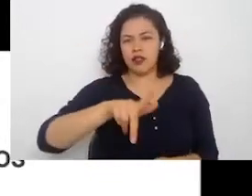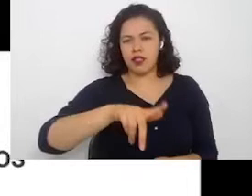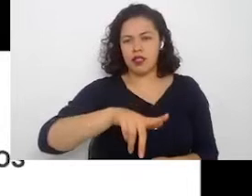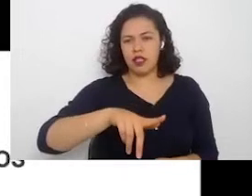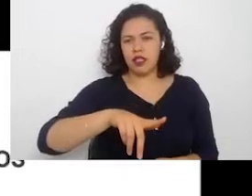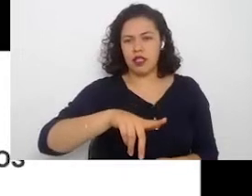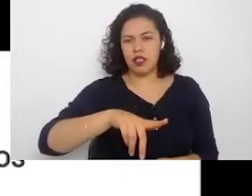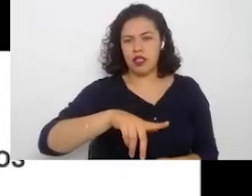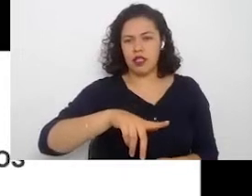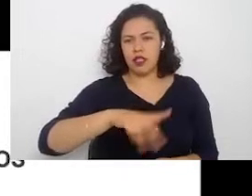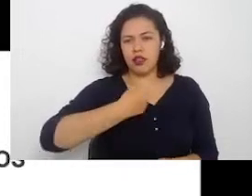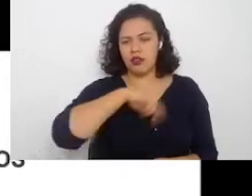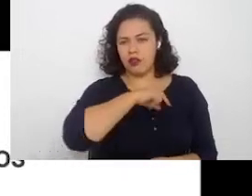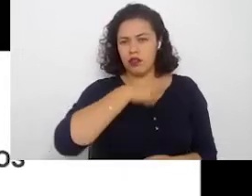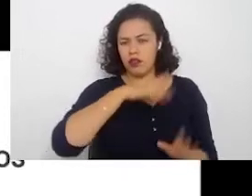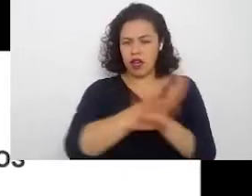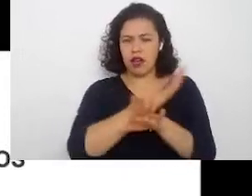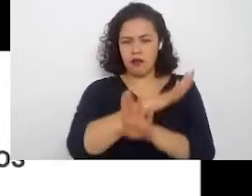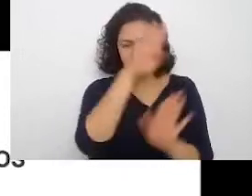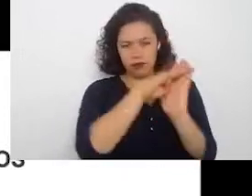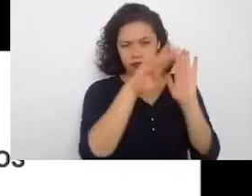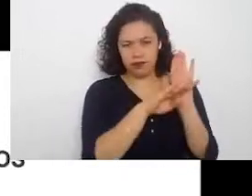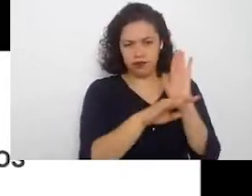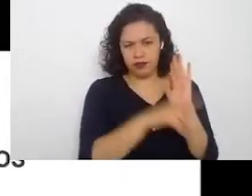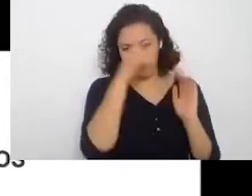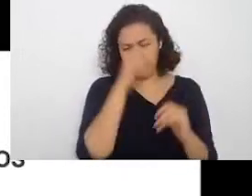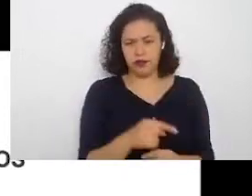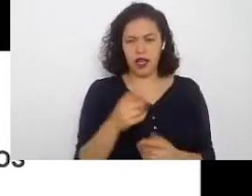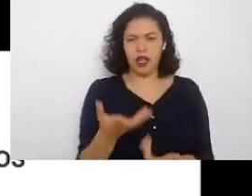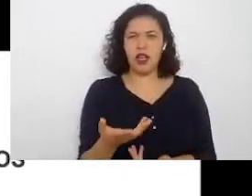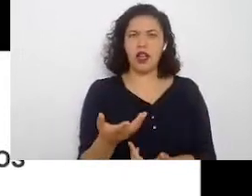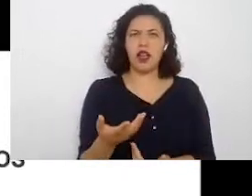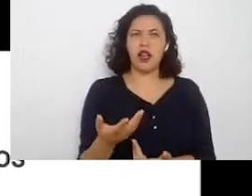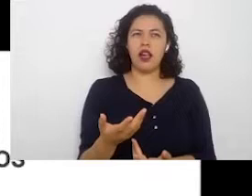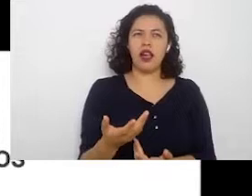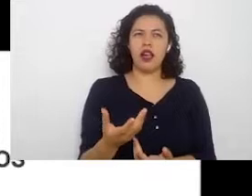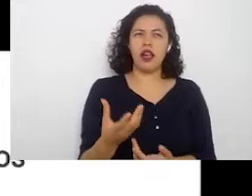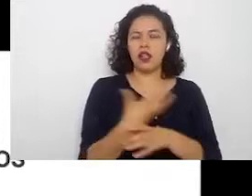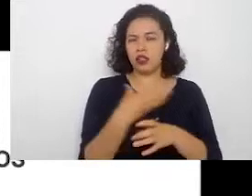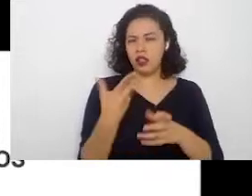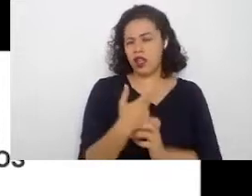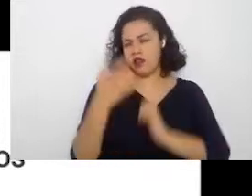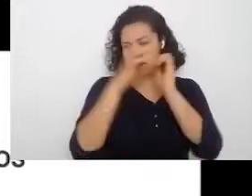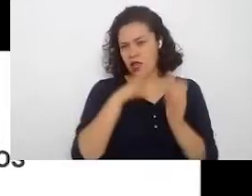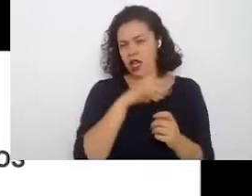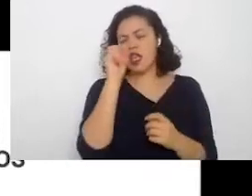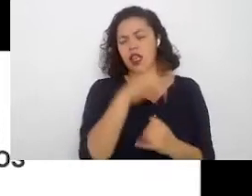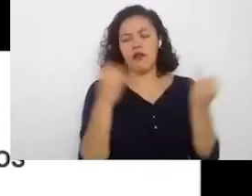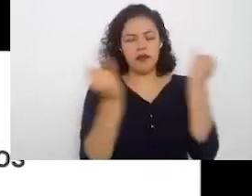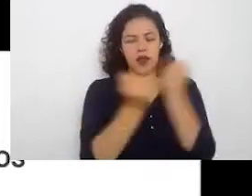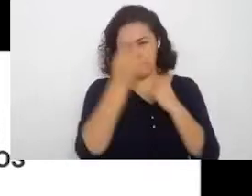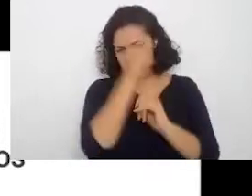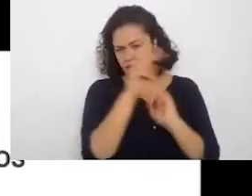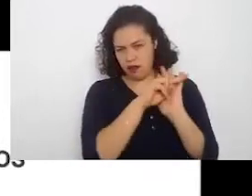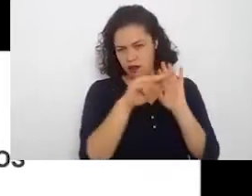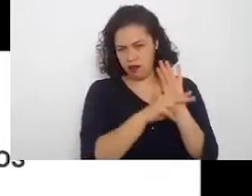realicemos cambios a los estatutos del patrimonio y de liquidación, de acuerdo a la normatividad y el